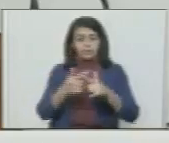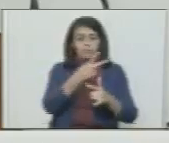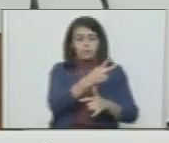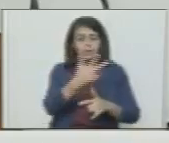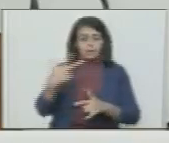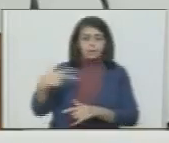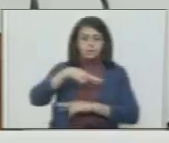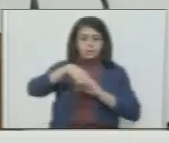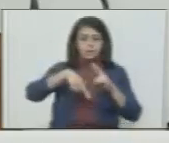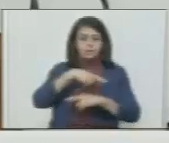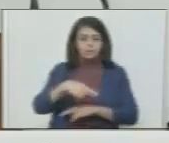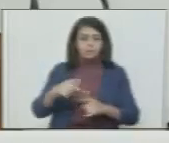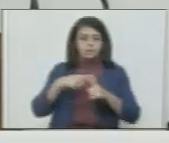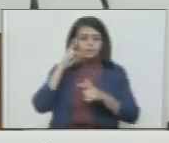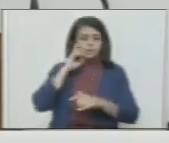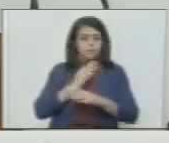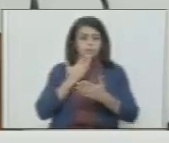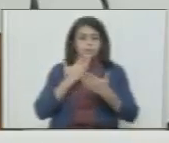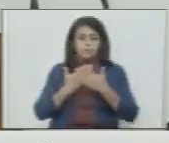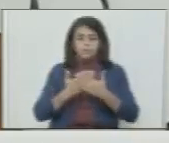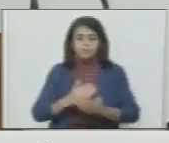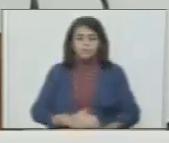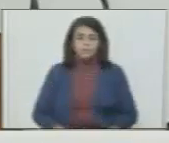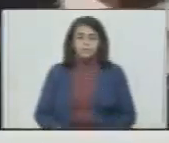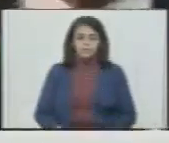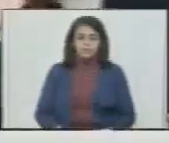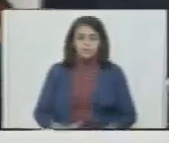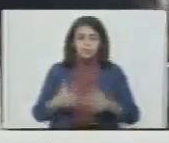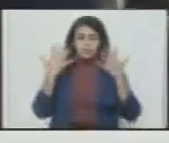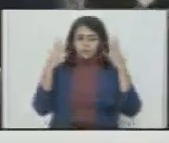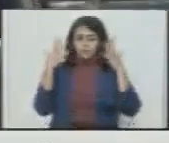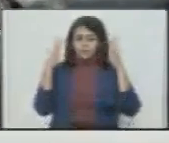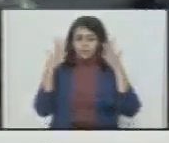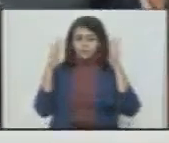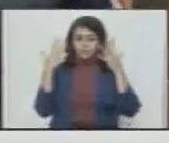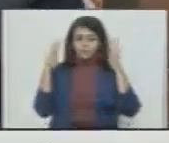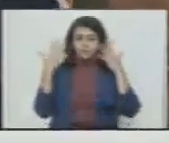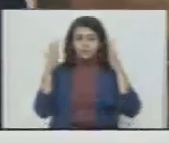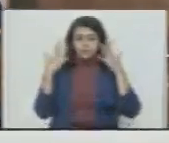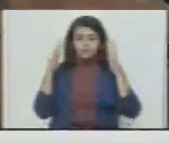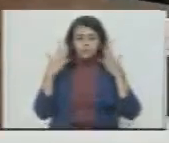Federación y 23 de la Revolución Bolivariana. Muchas gracias.